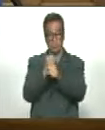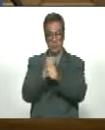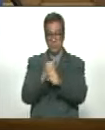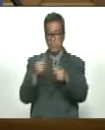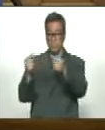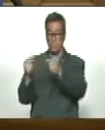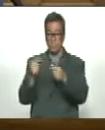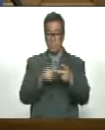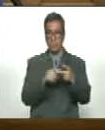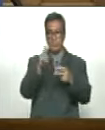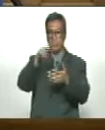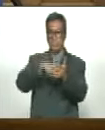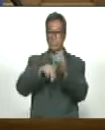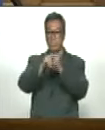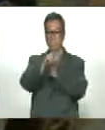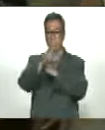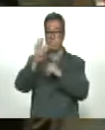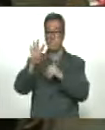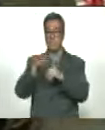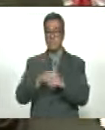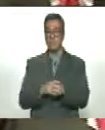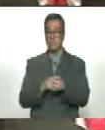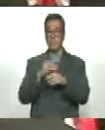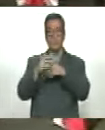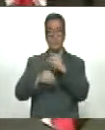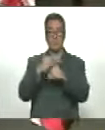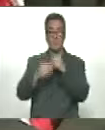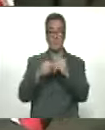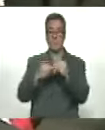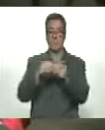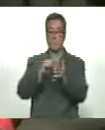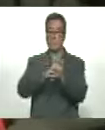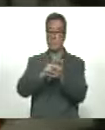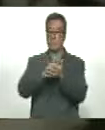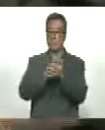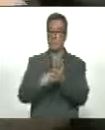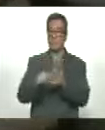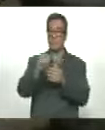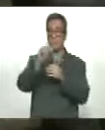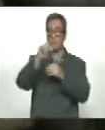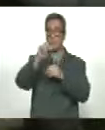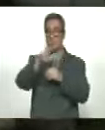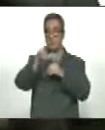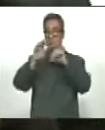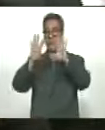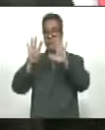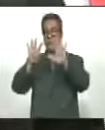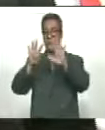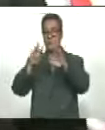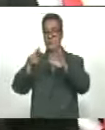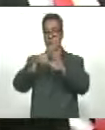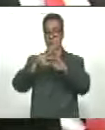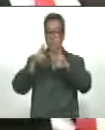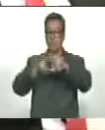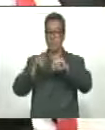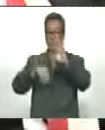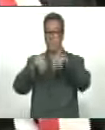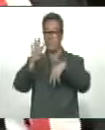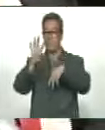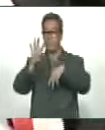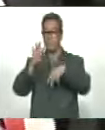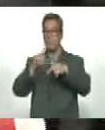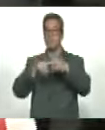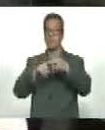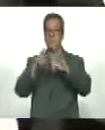económico financiero 2024, de conformidad con lo establecido en el artículo 39, numeral 14,